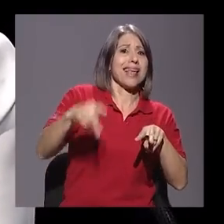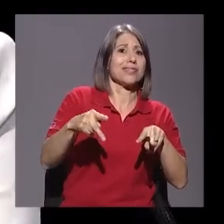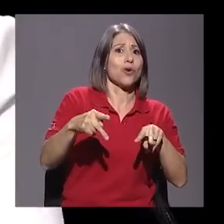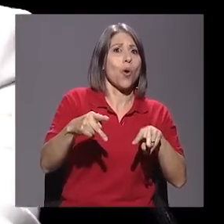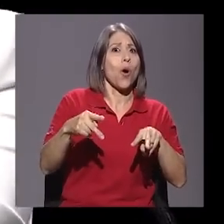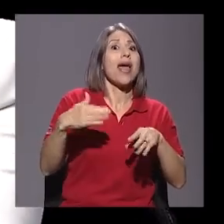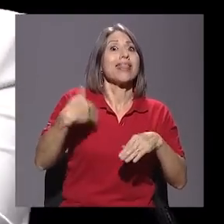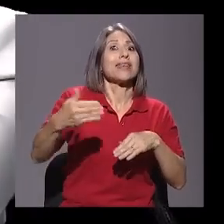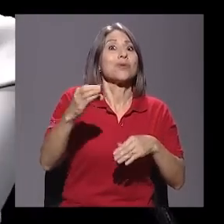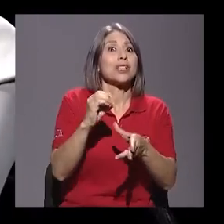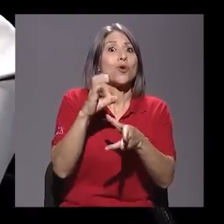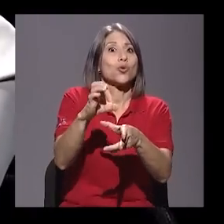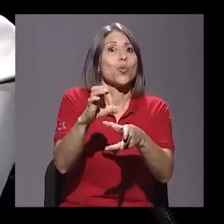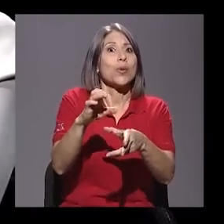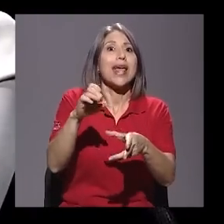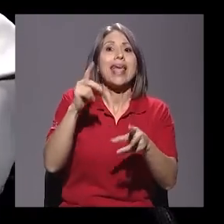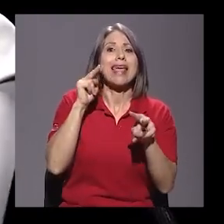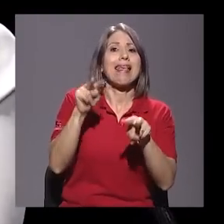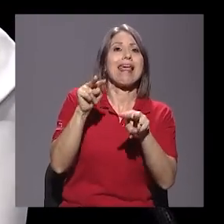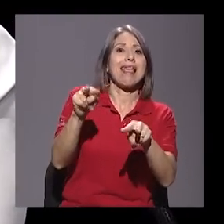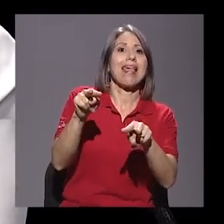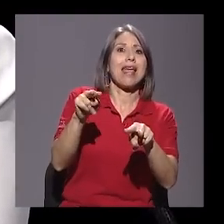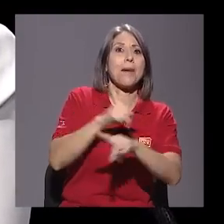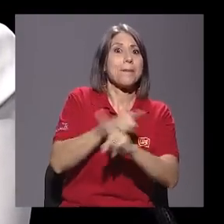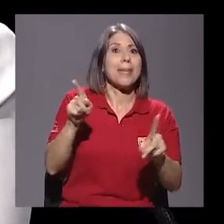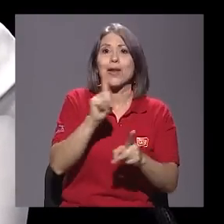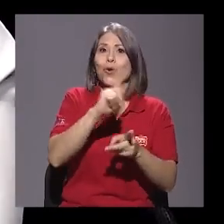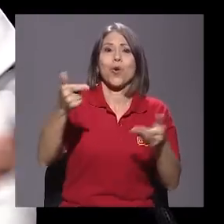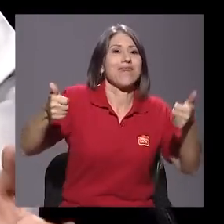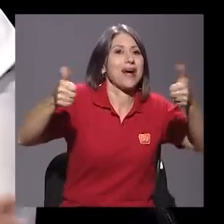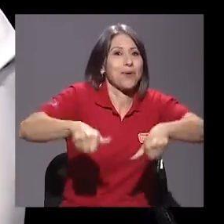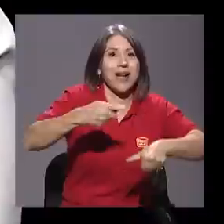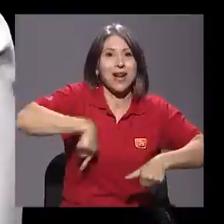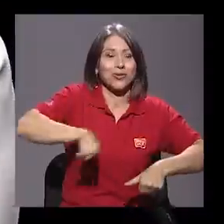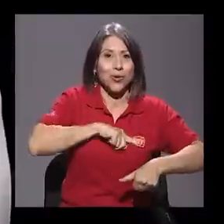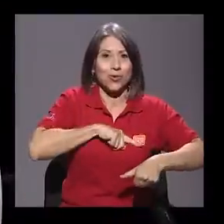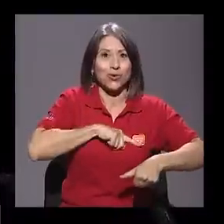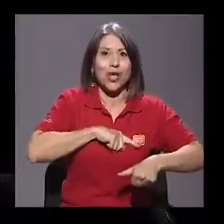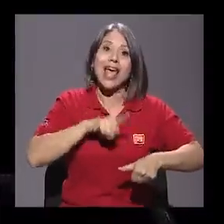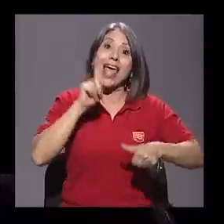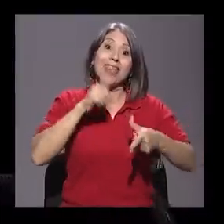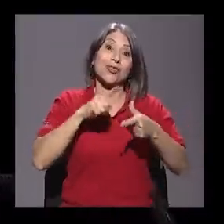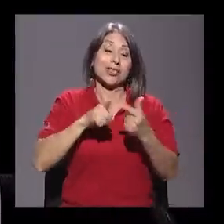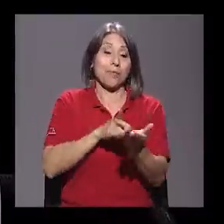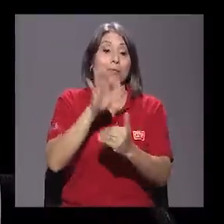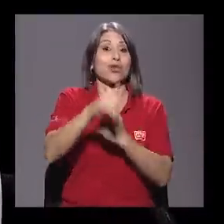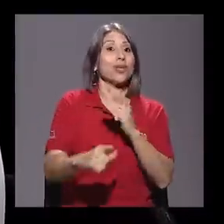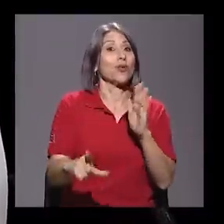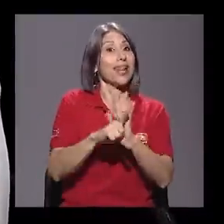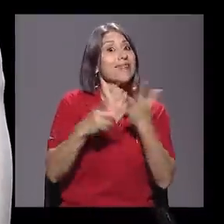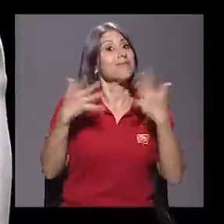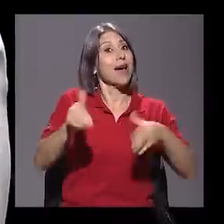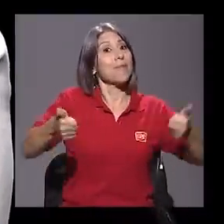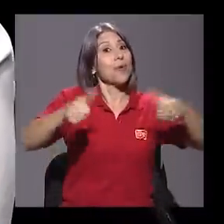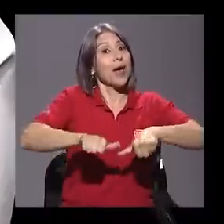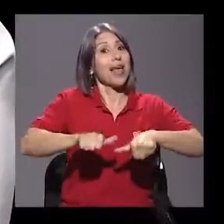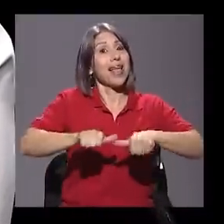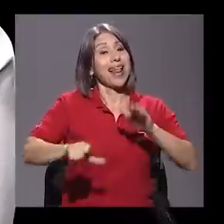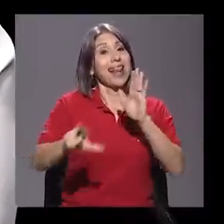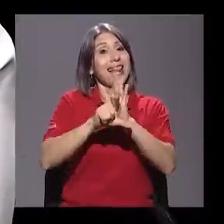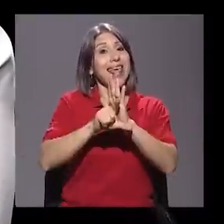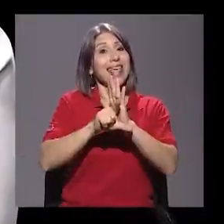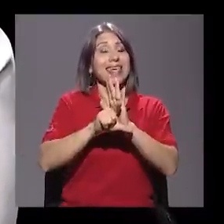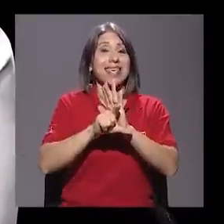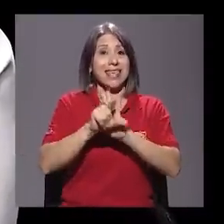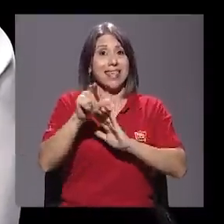debate el proyecto de ley con puntos y comas, así como estaba hasta el momento. Bueno, se aprobó el proyecto de ley el 3 de diciembre del año pasado y Moody's,